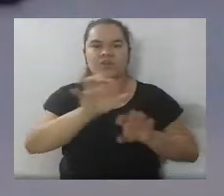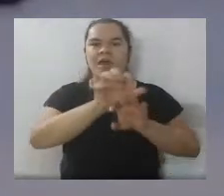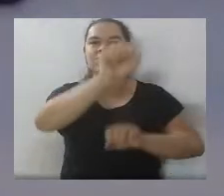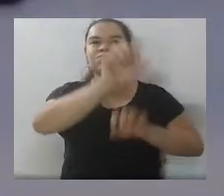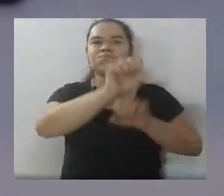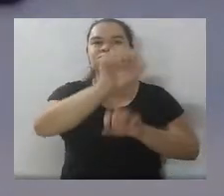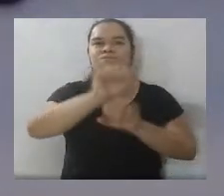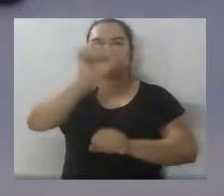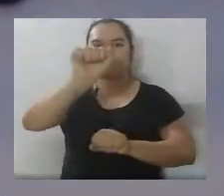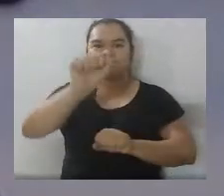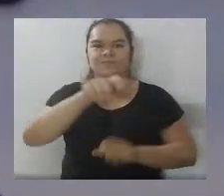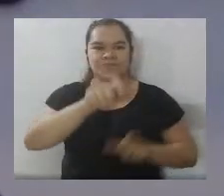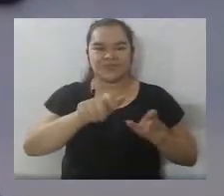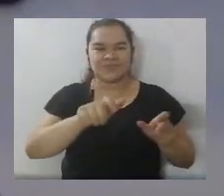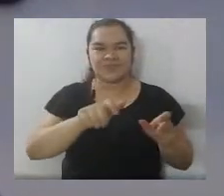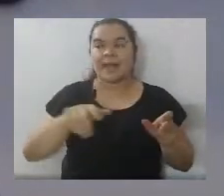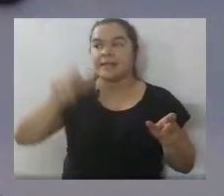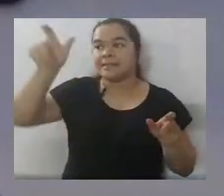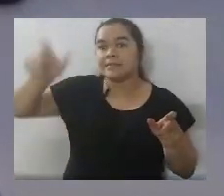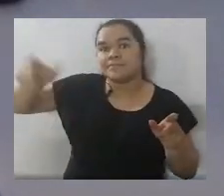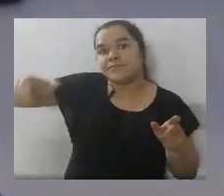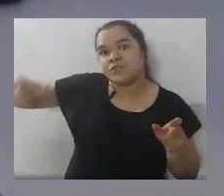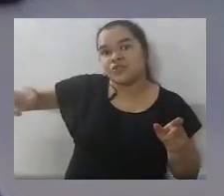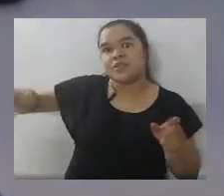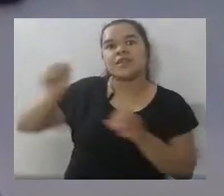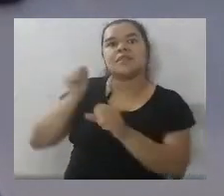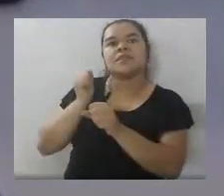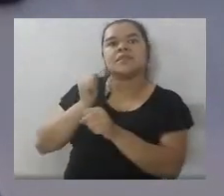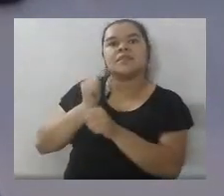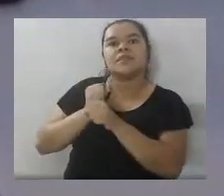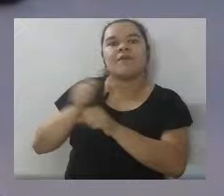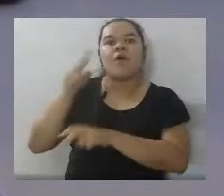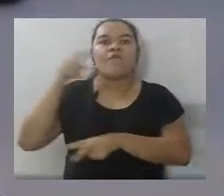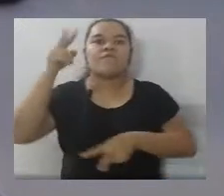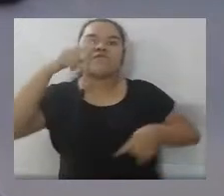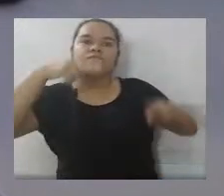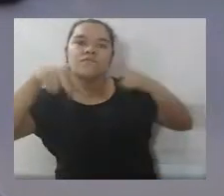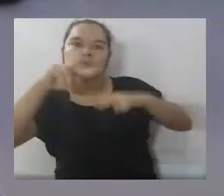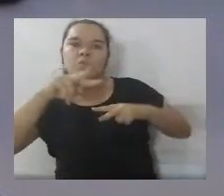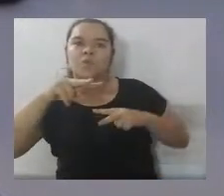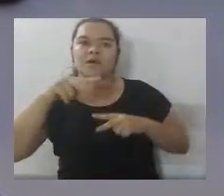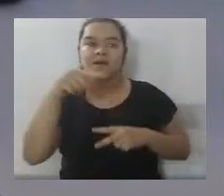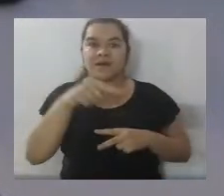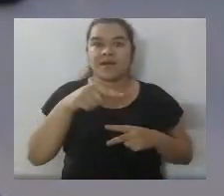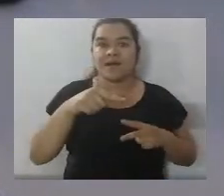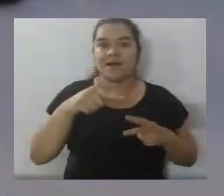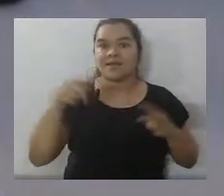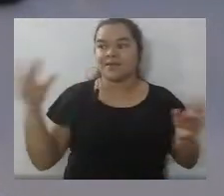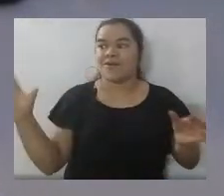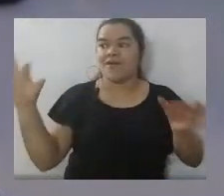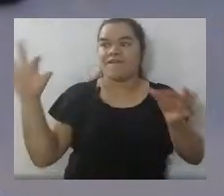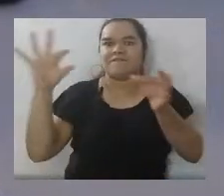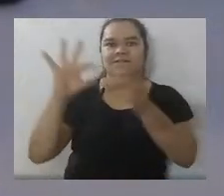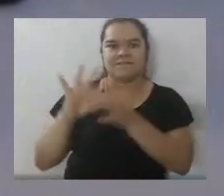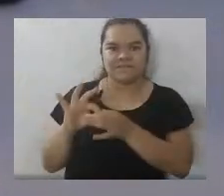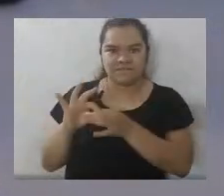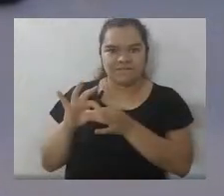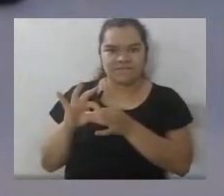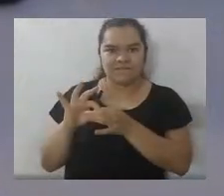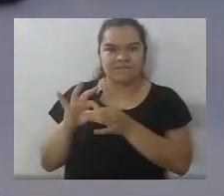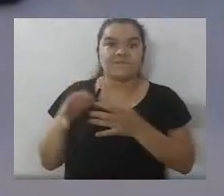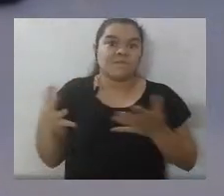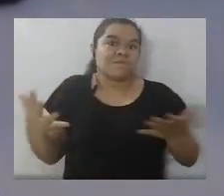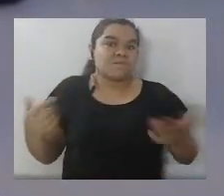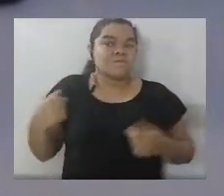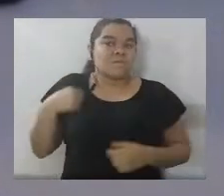el egreso, y lo que el campo laboral está demandando. Entonces me parece que también es una